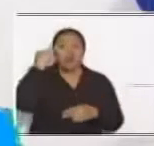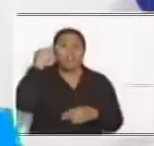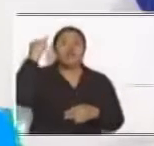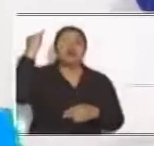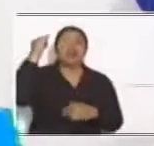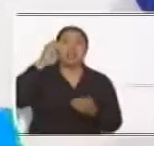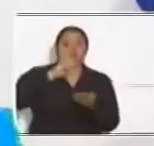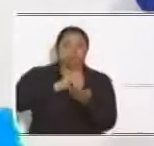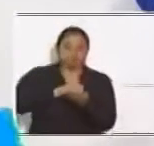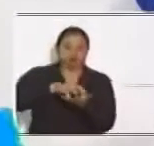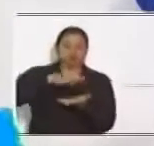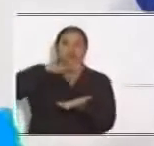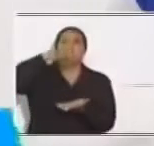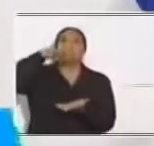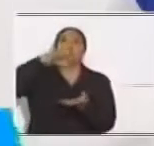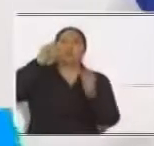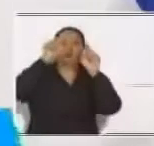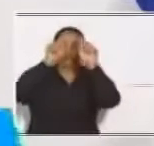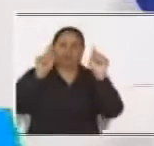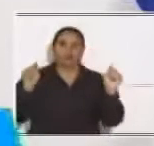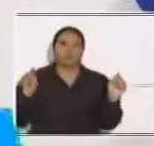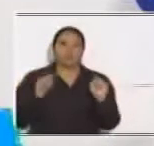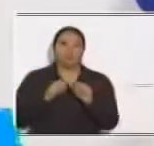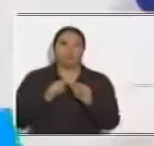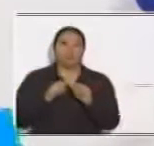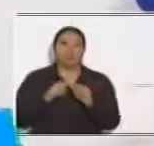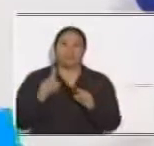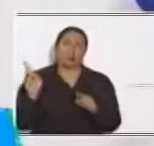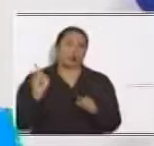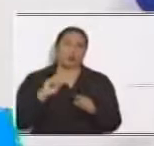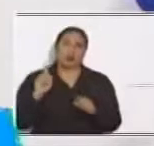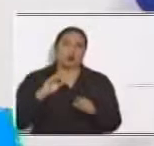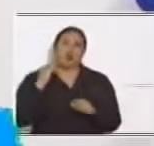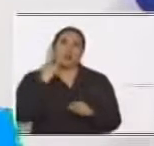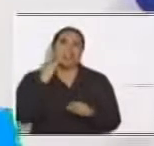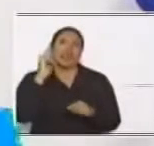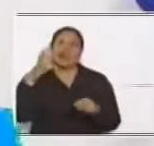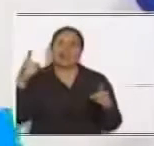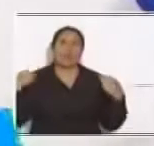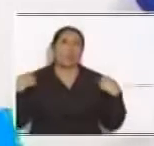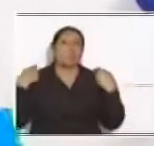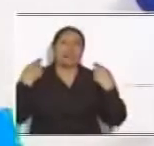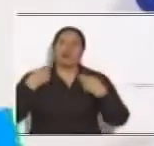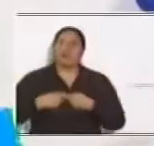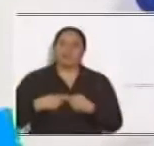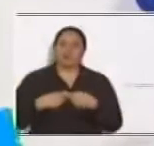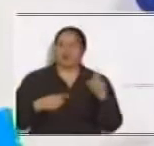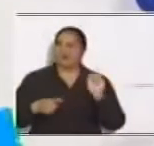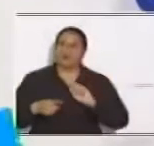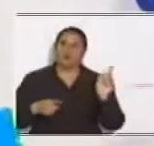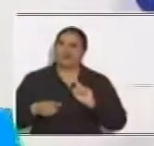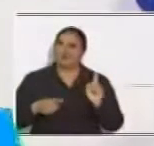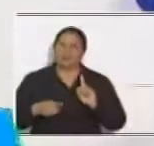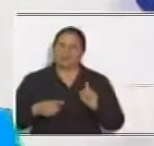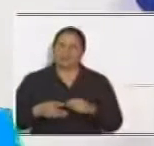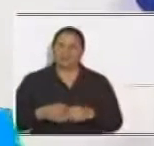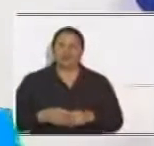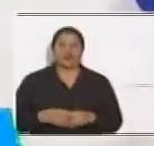trigonometría. Y por supuesto no estaba en idioma español. Los primeros que se